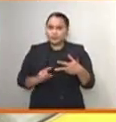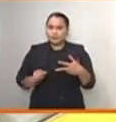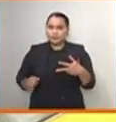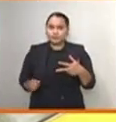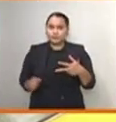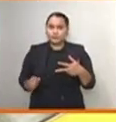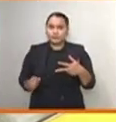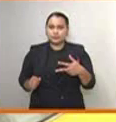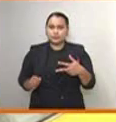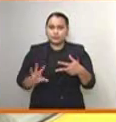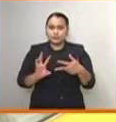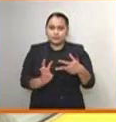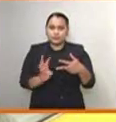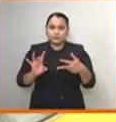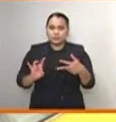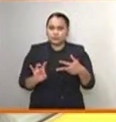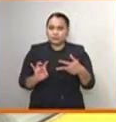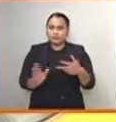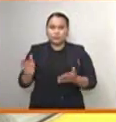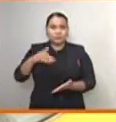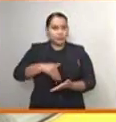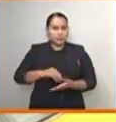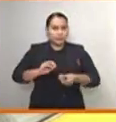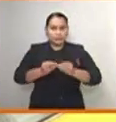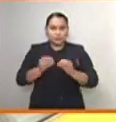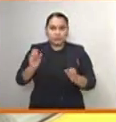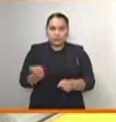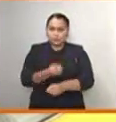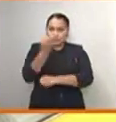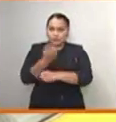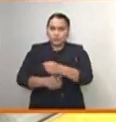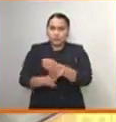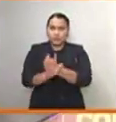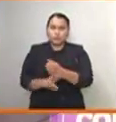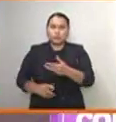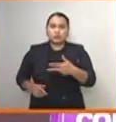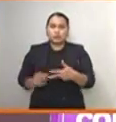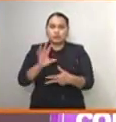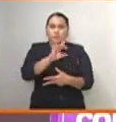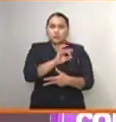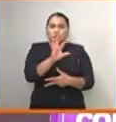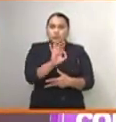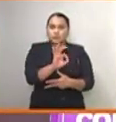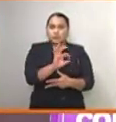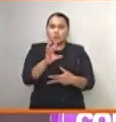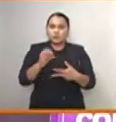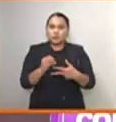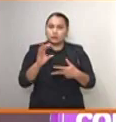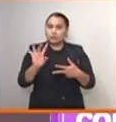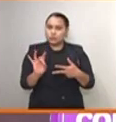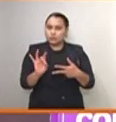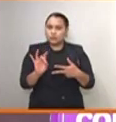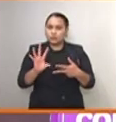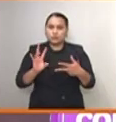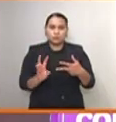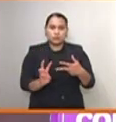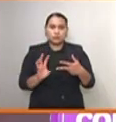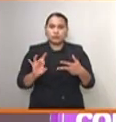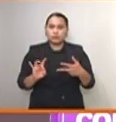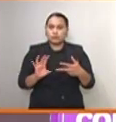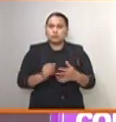Y este es el 68. Reitero con gusto los tres números ganadores, 89, 08 y